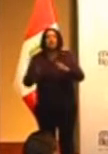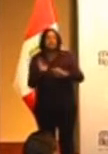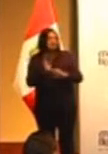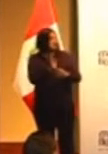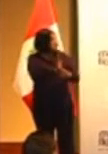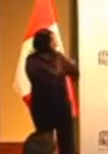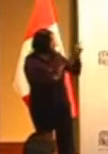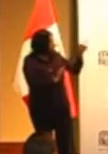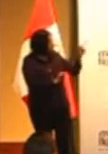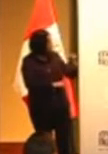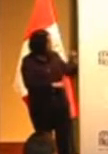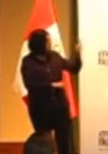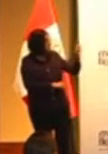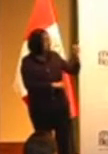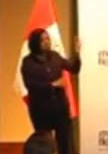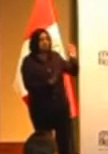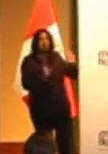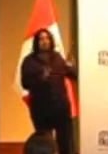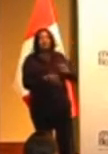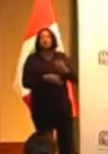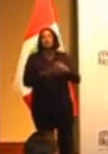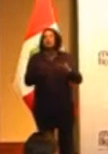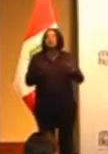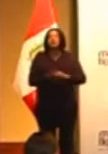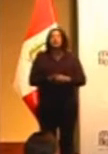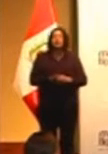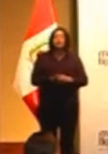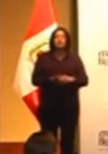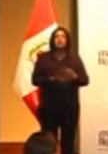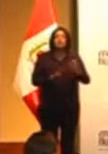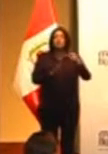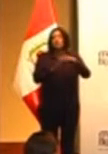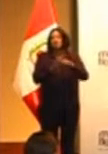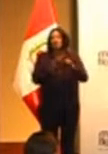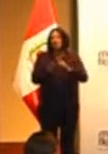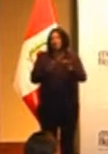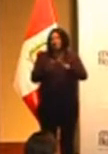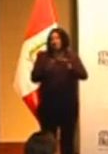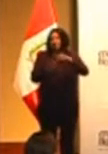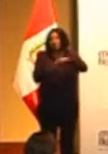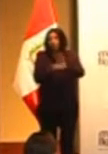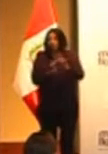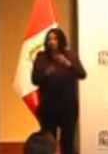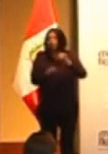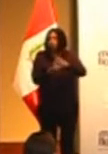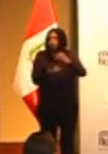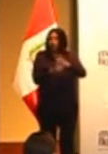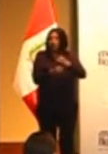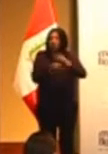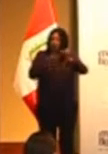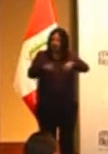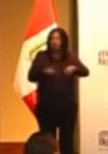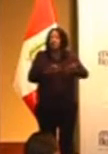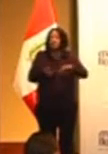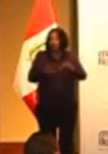algunas láminas, sin entrar en mucha profundidad, pero acá hay un trabajo que se viene haciendo